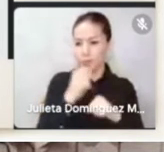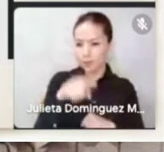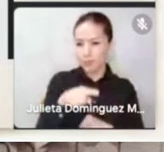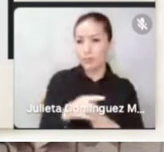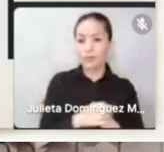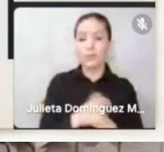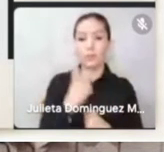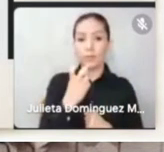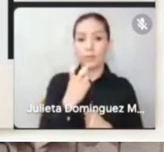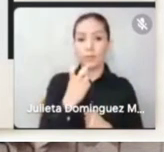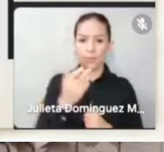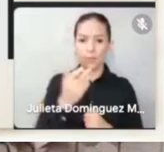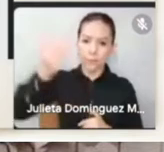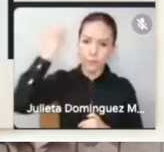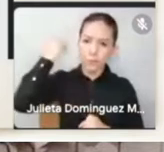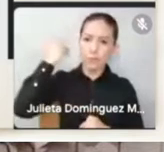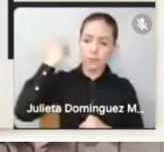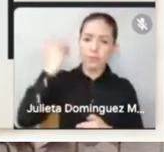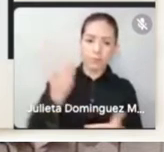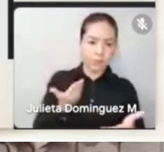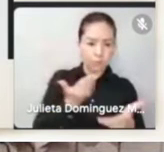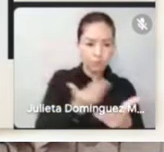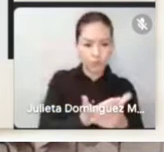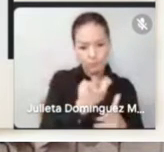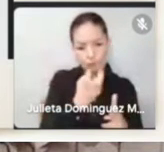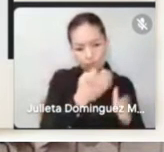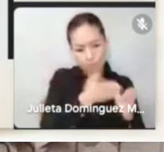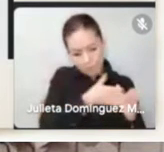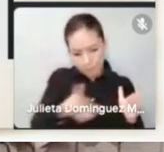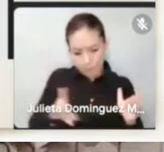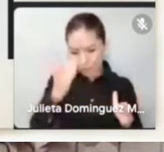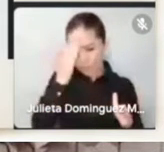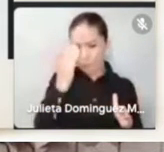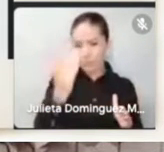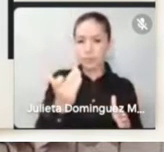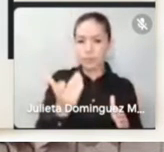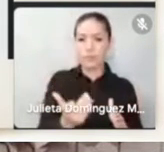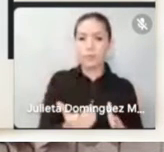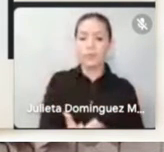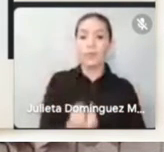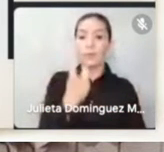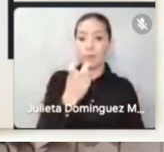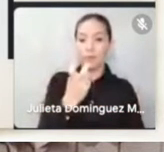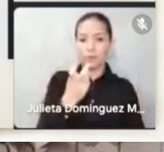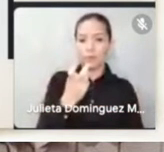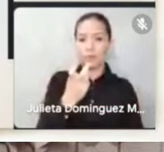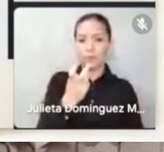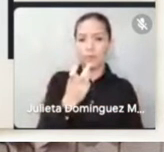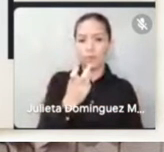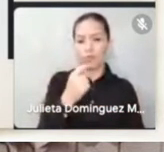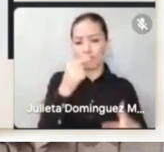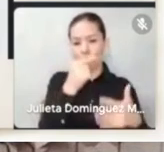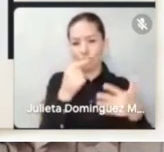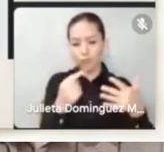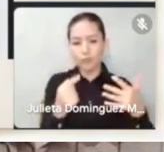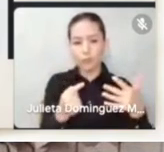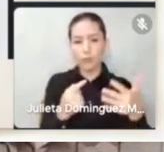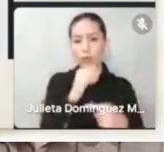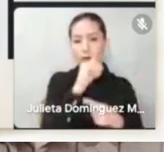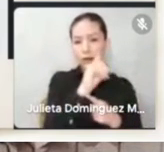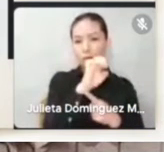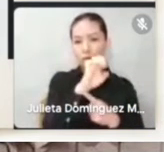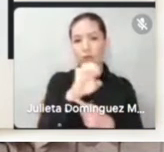fueron presentados precisamente durante dicho lapso de tiempo. De lo anterior se advierte que no obstante que el Instituto